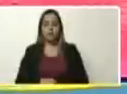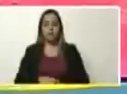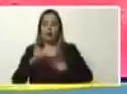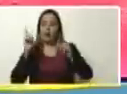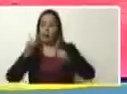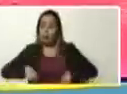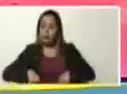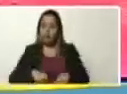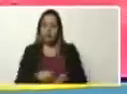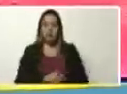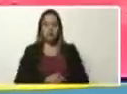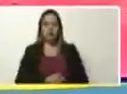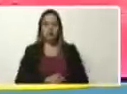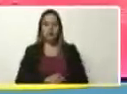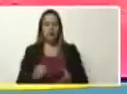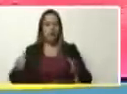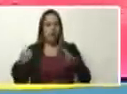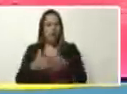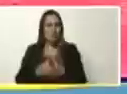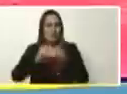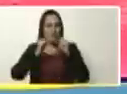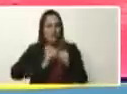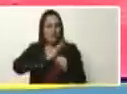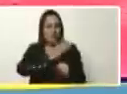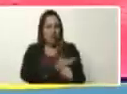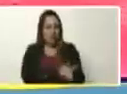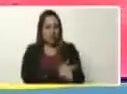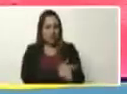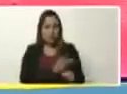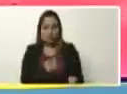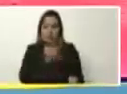inclusive con los sectores extremistas de la oposición,